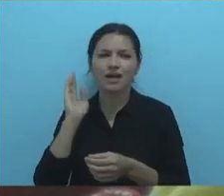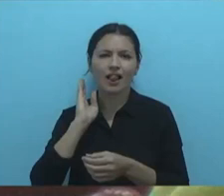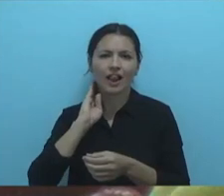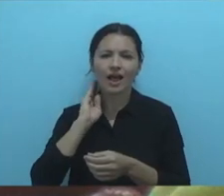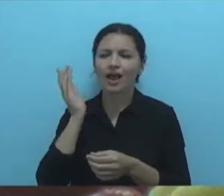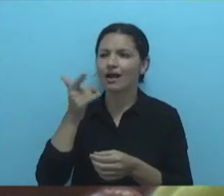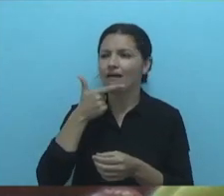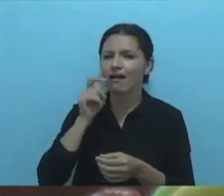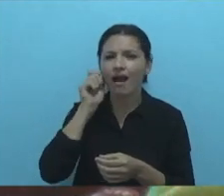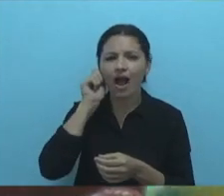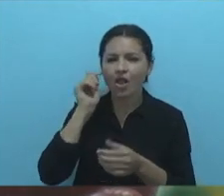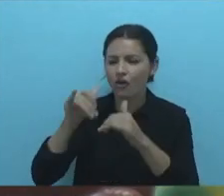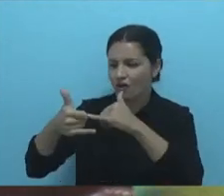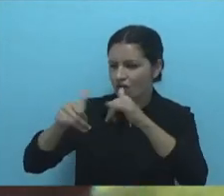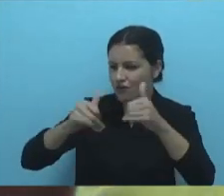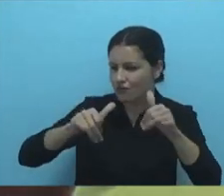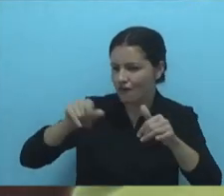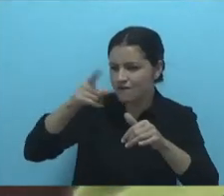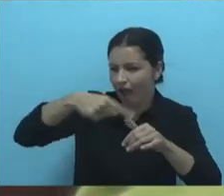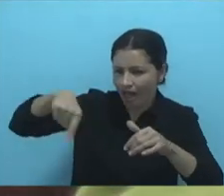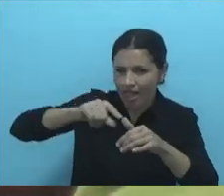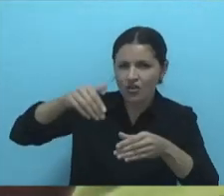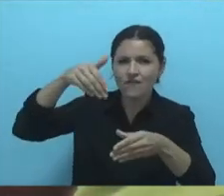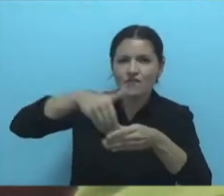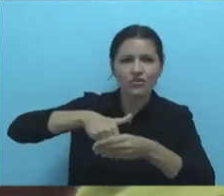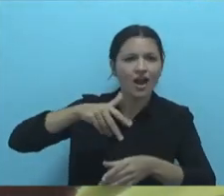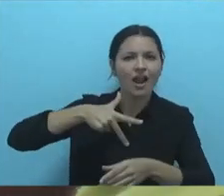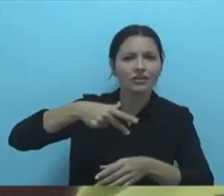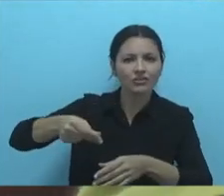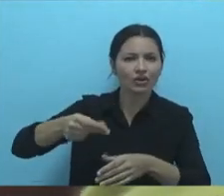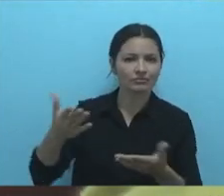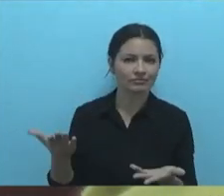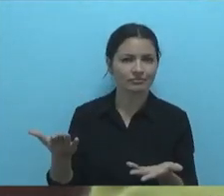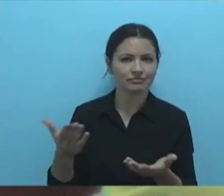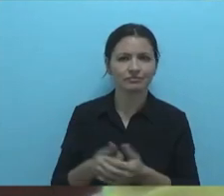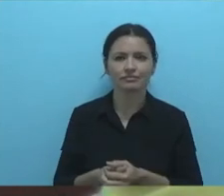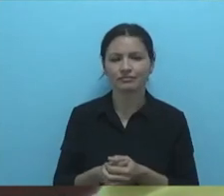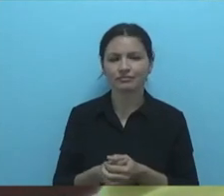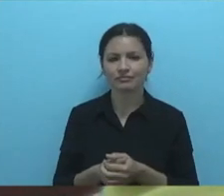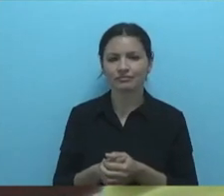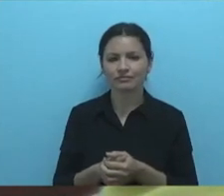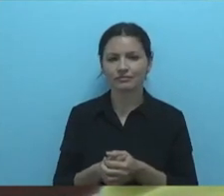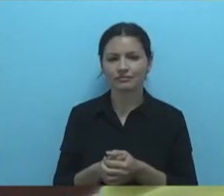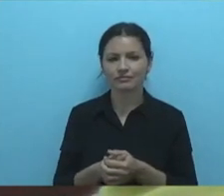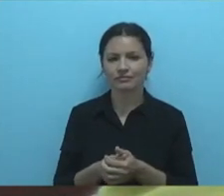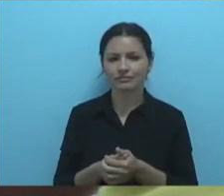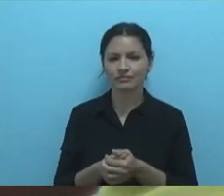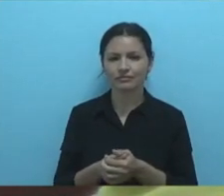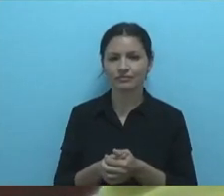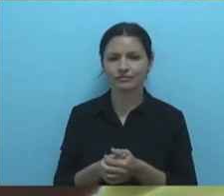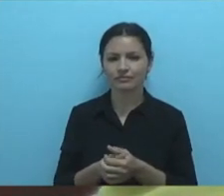adolece y padece de una anomalía institucional estamos ante un nudo bordiano